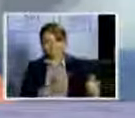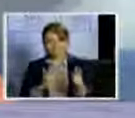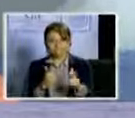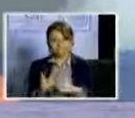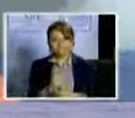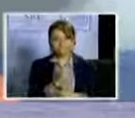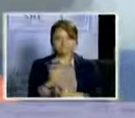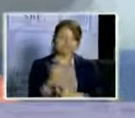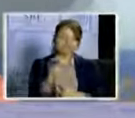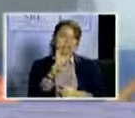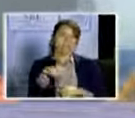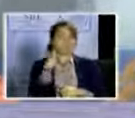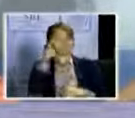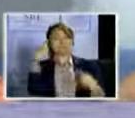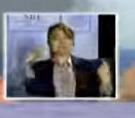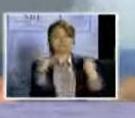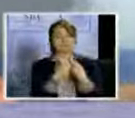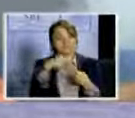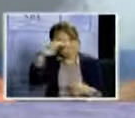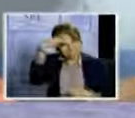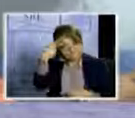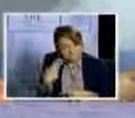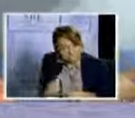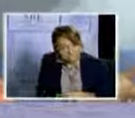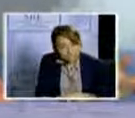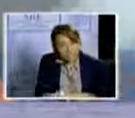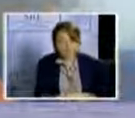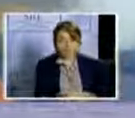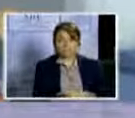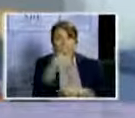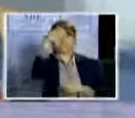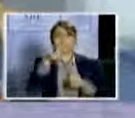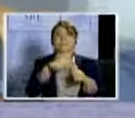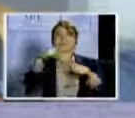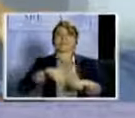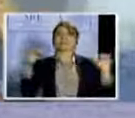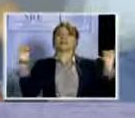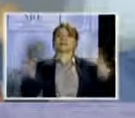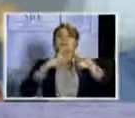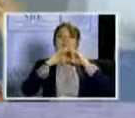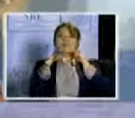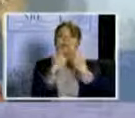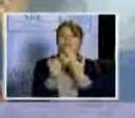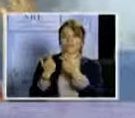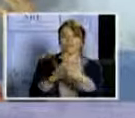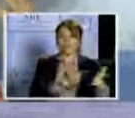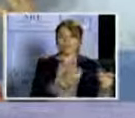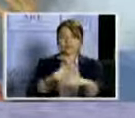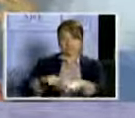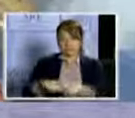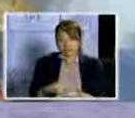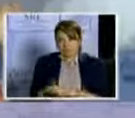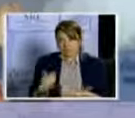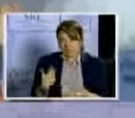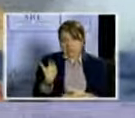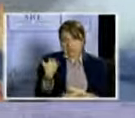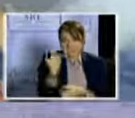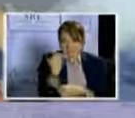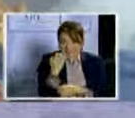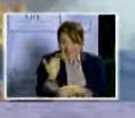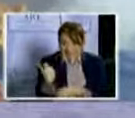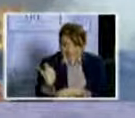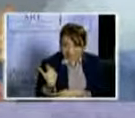fue presidencia de la conferencia de desarme ahora en enero de este año y trató,